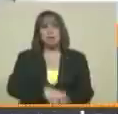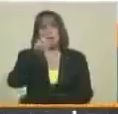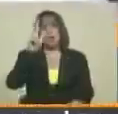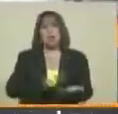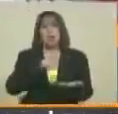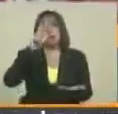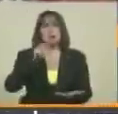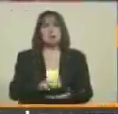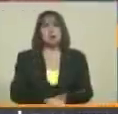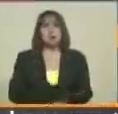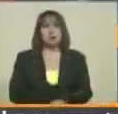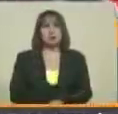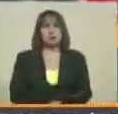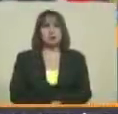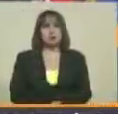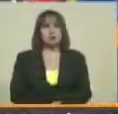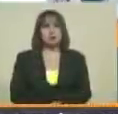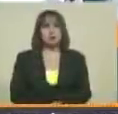¡Aprobado!